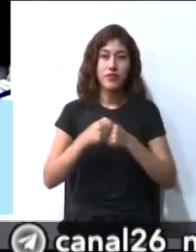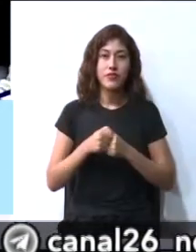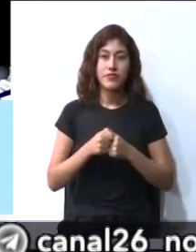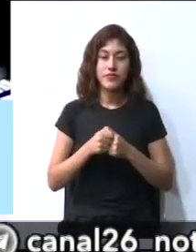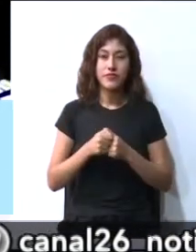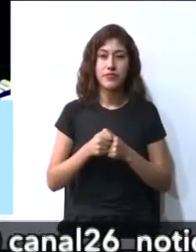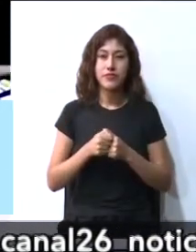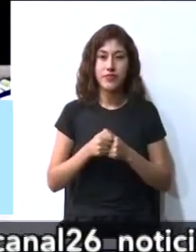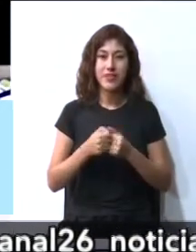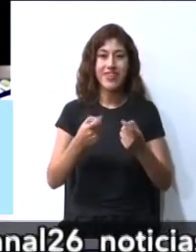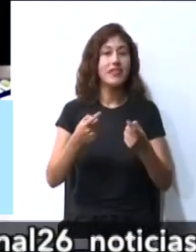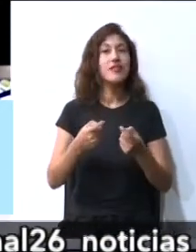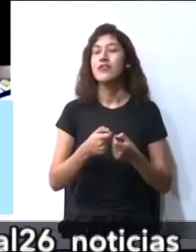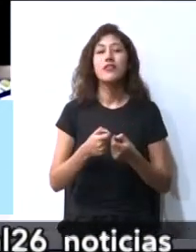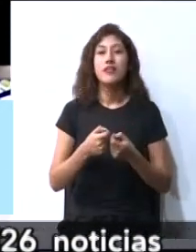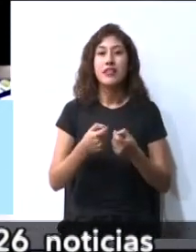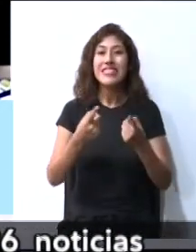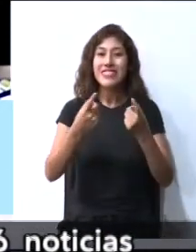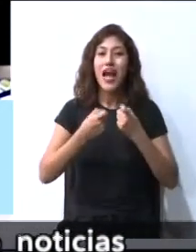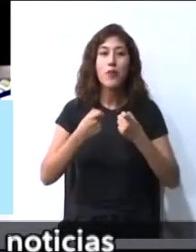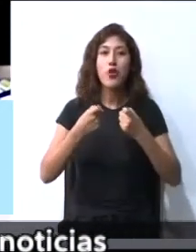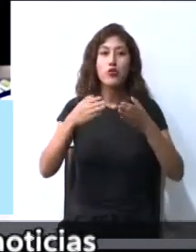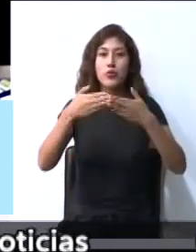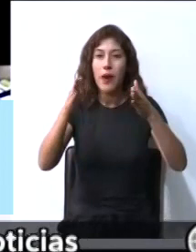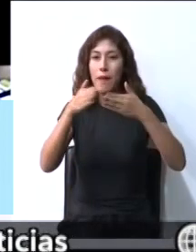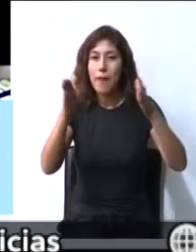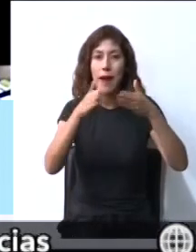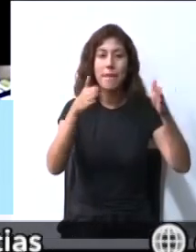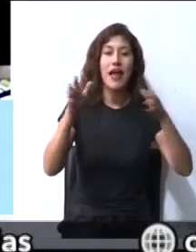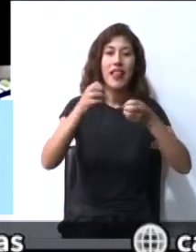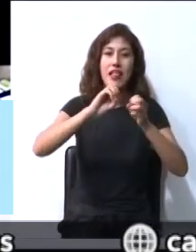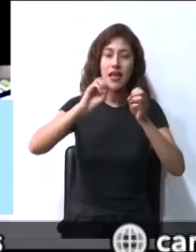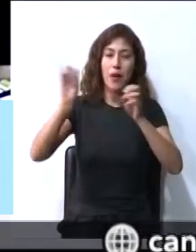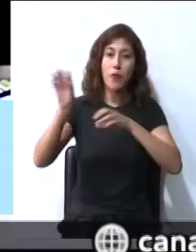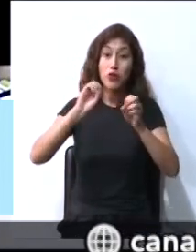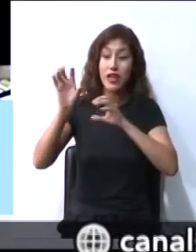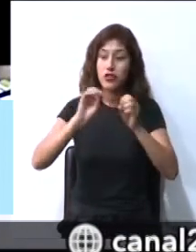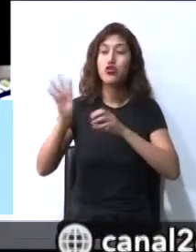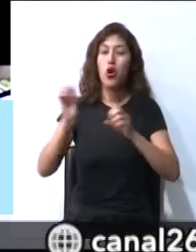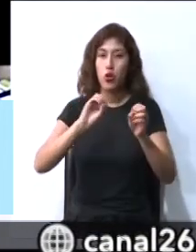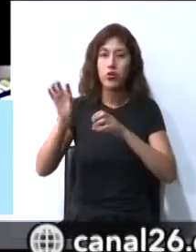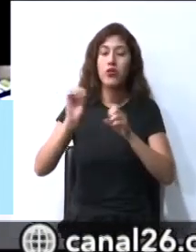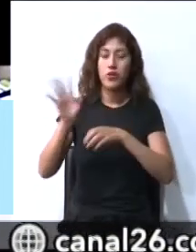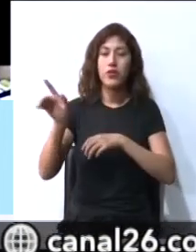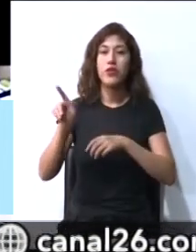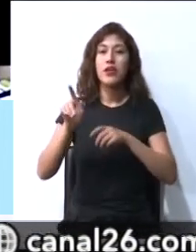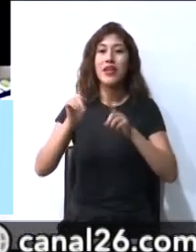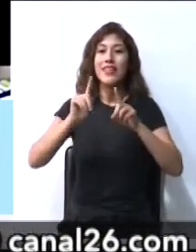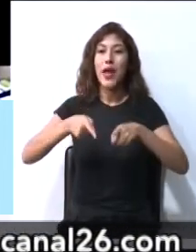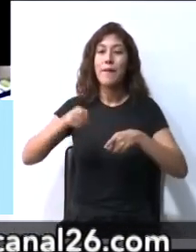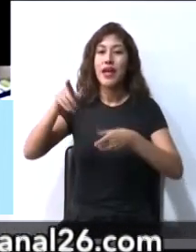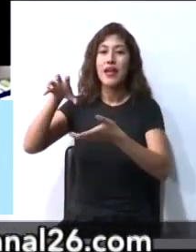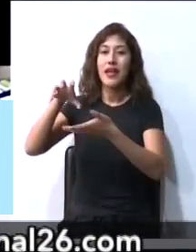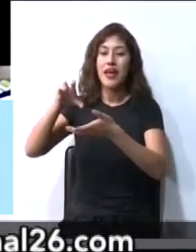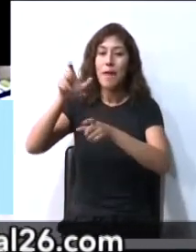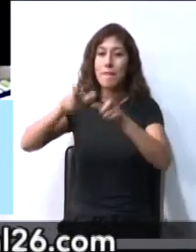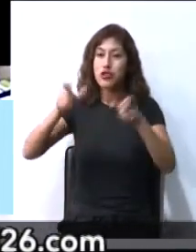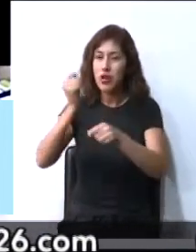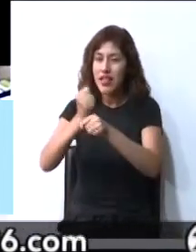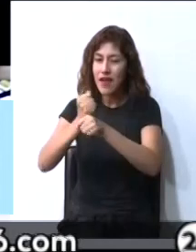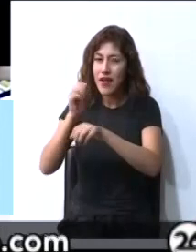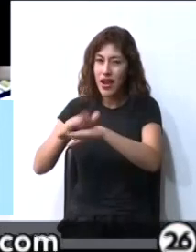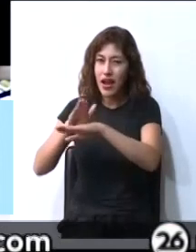Necesitamos que nos liberen la importación y que nos permitan capacitar a nuestros agentes para que tengan más herramientas, sobre todo